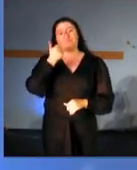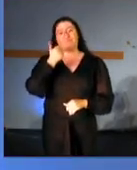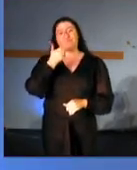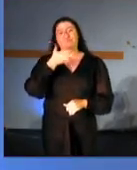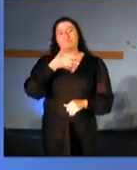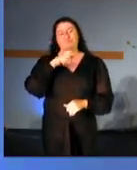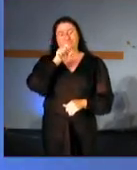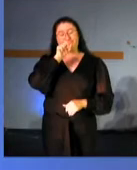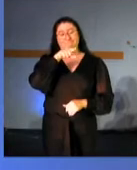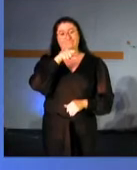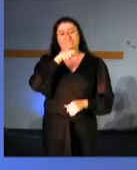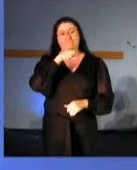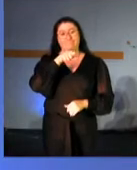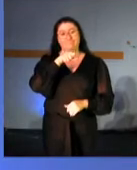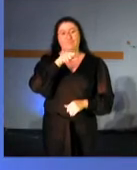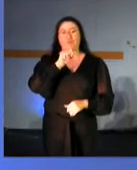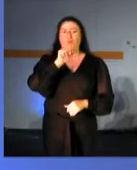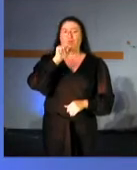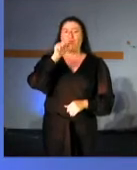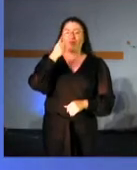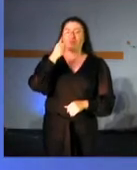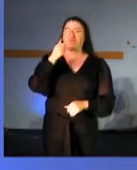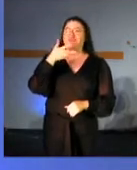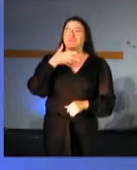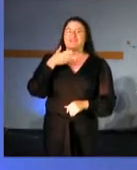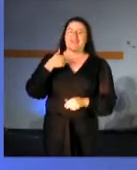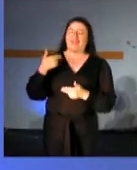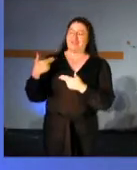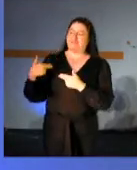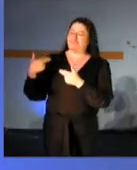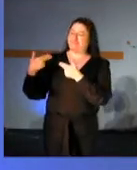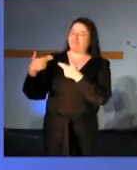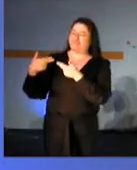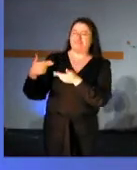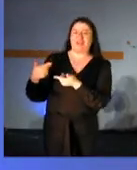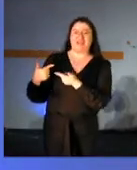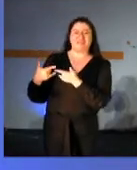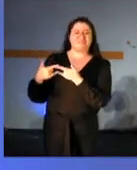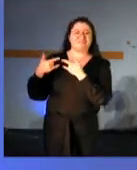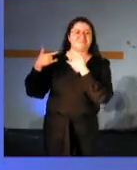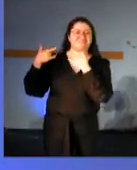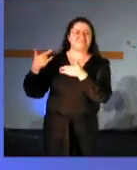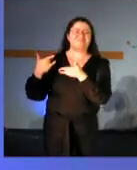tiene también primos, y tiene también abuelos. Y es